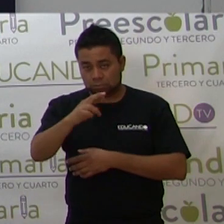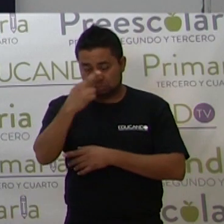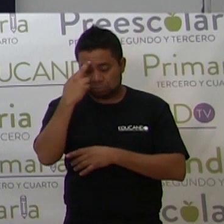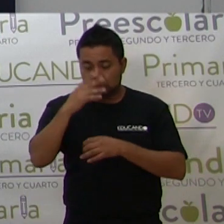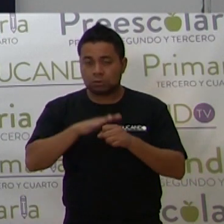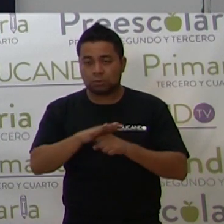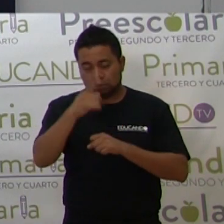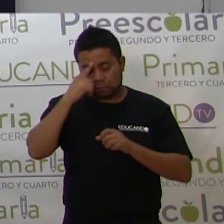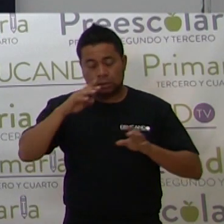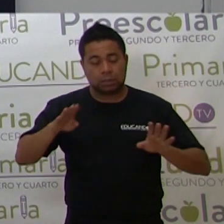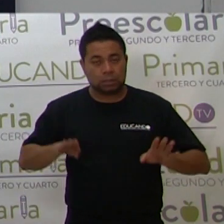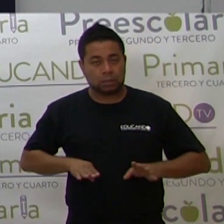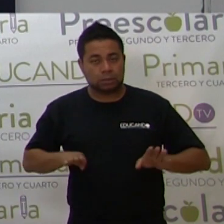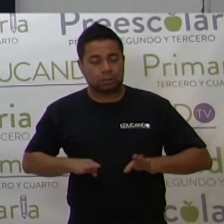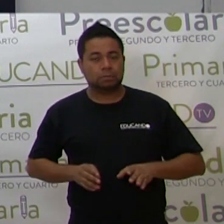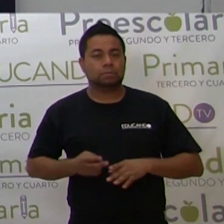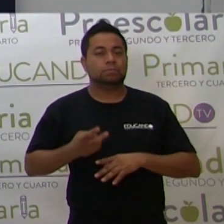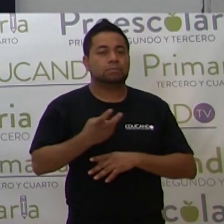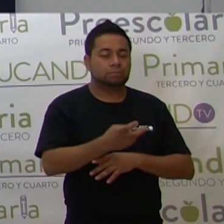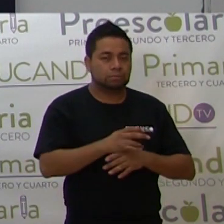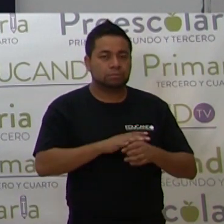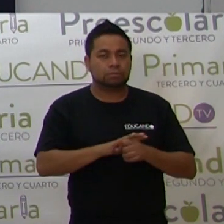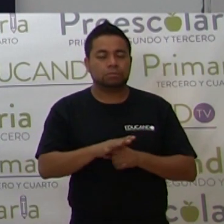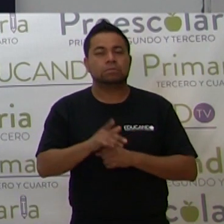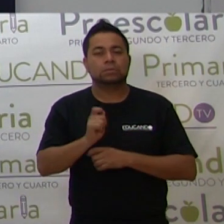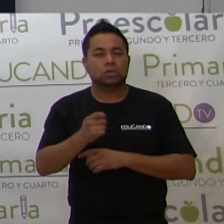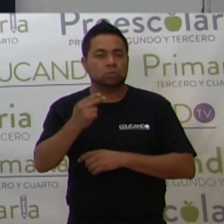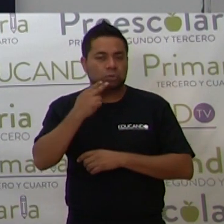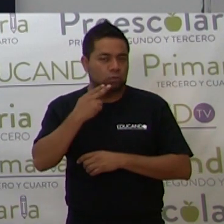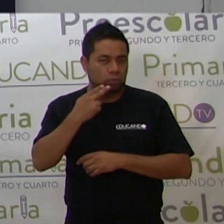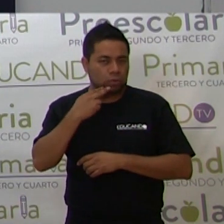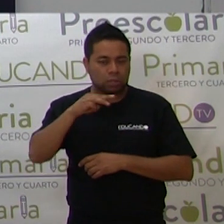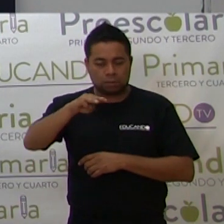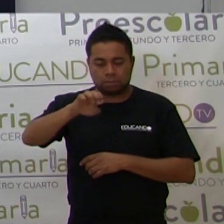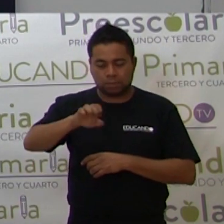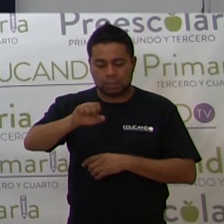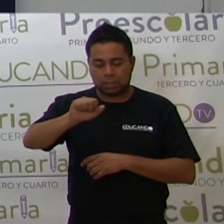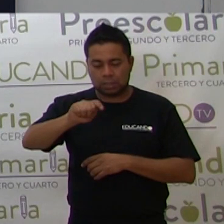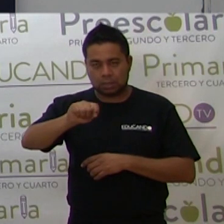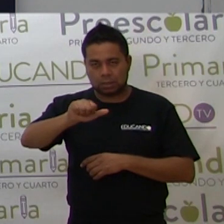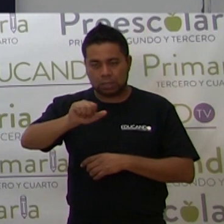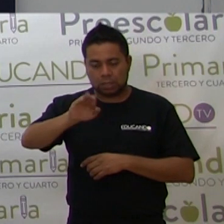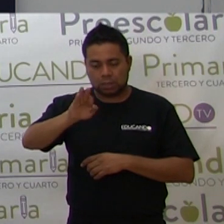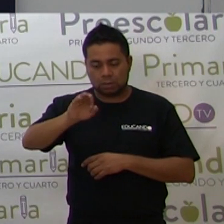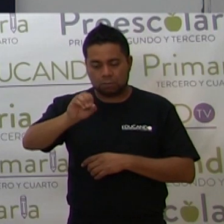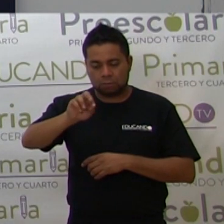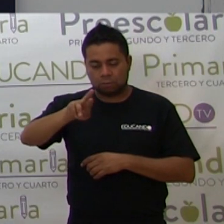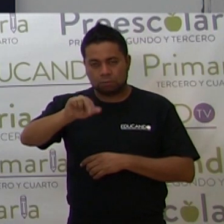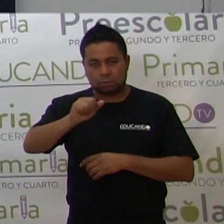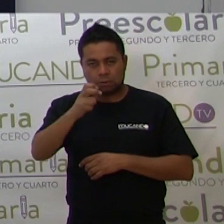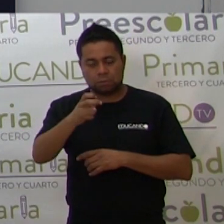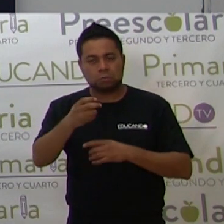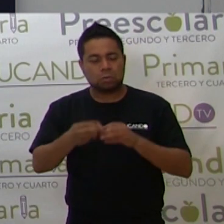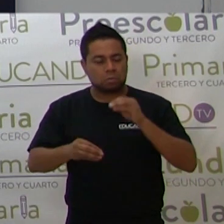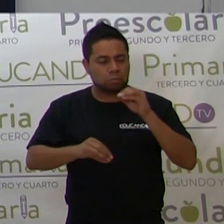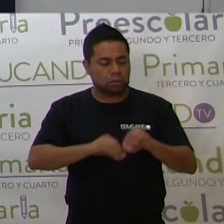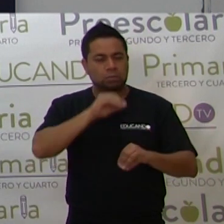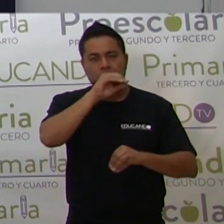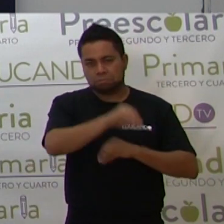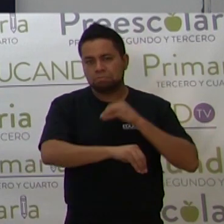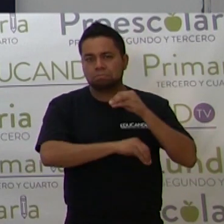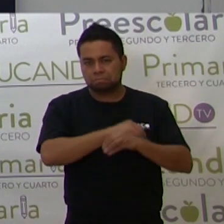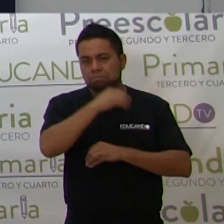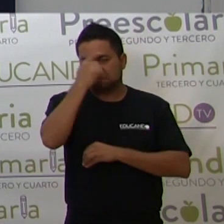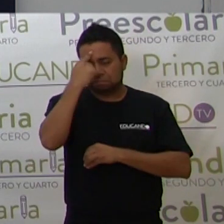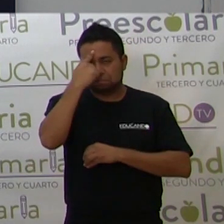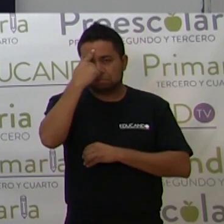características de las descripciones literarias es utilizar la metáfora? Esos recursos literarios que puedes ir integrándolos a lo